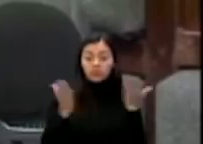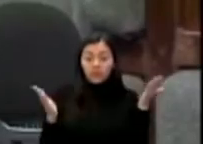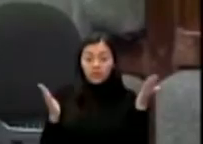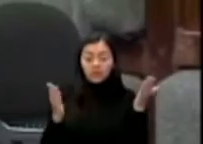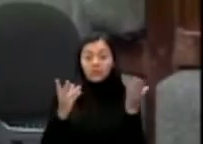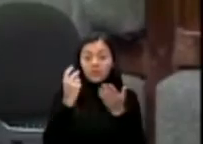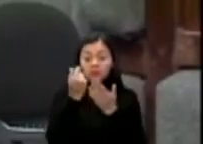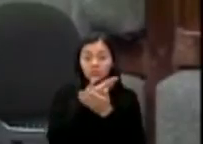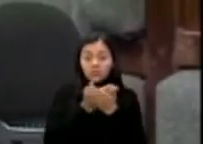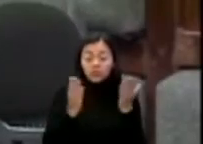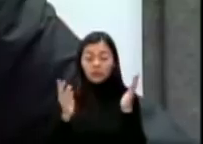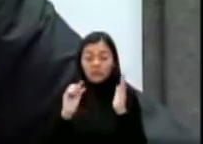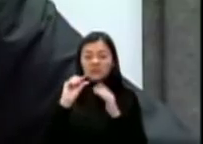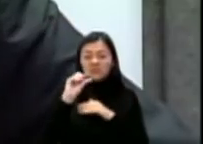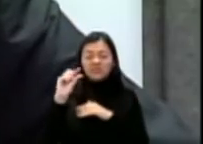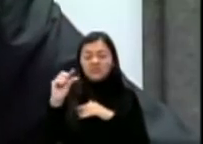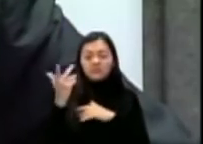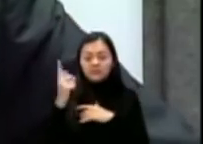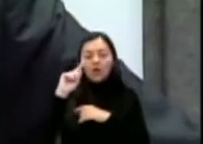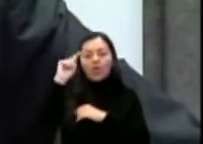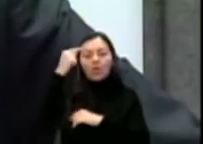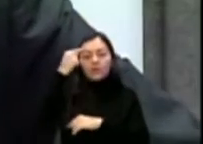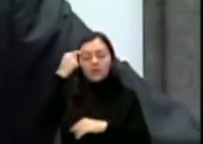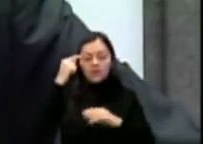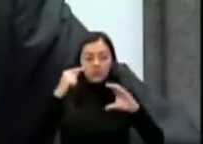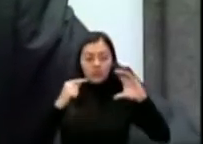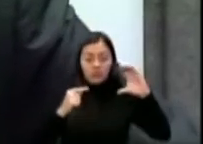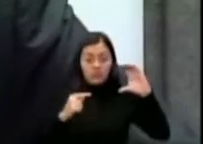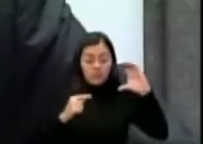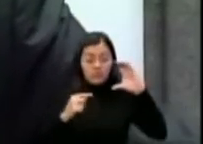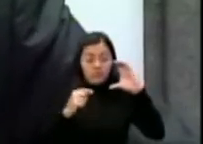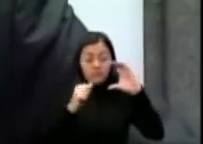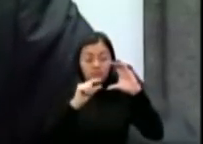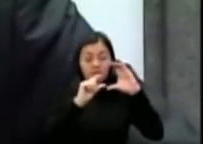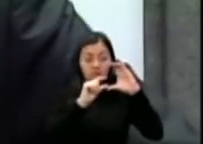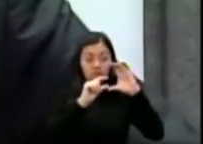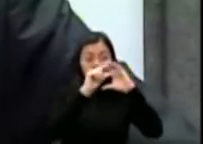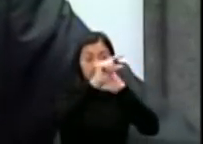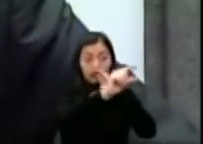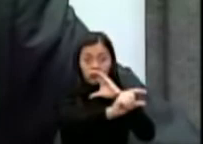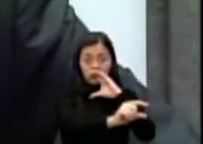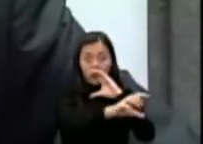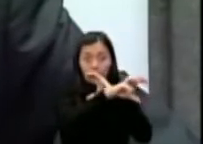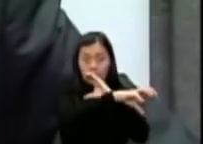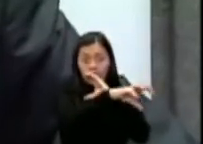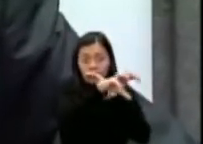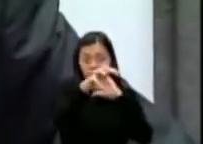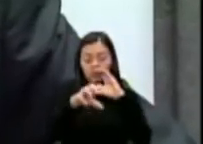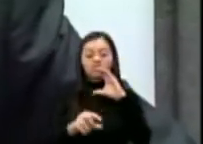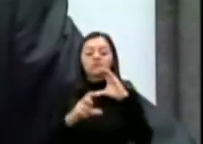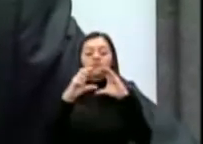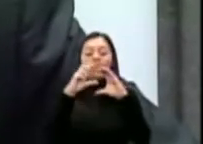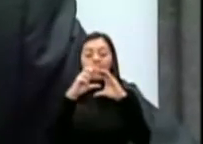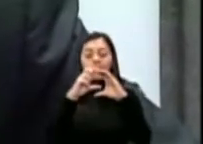regalías para el gobierno central el presidente ha dado un mensaje muy claro en las provincias donde este tipo de proyectos